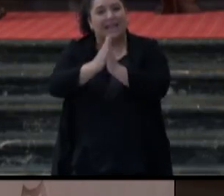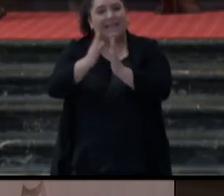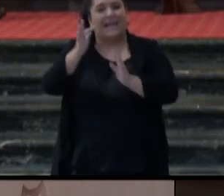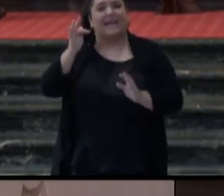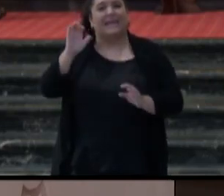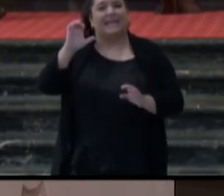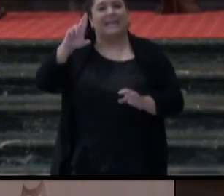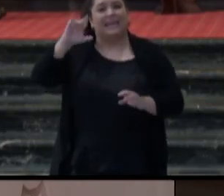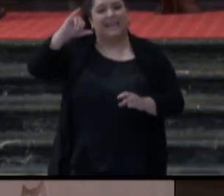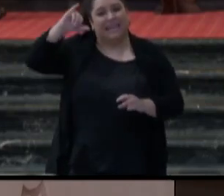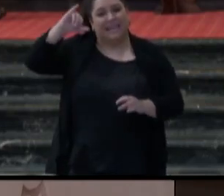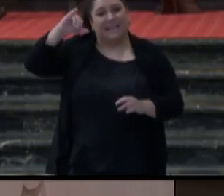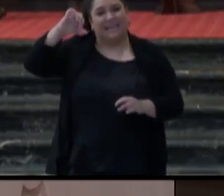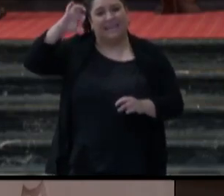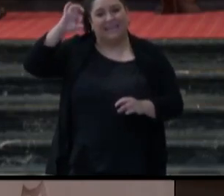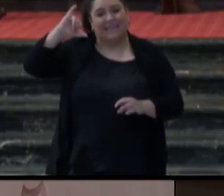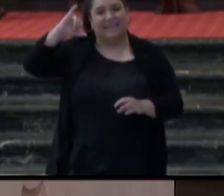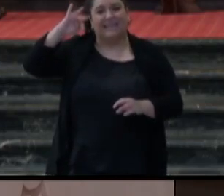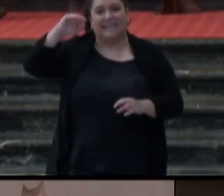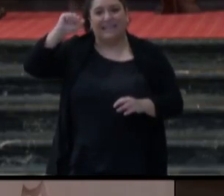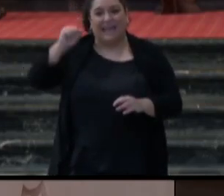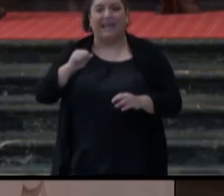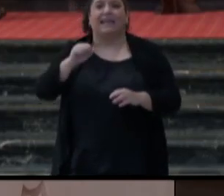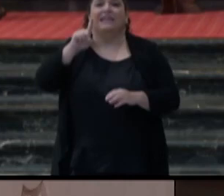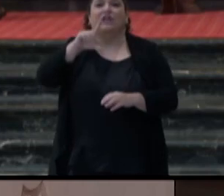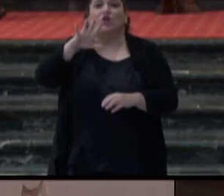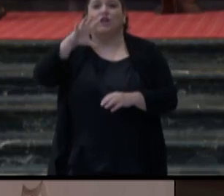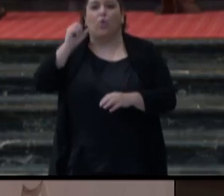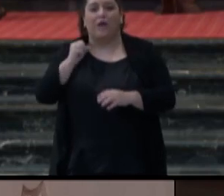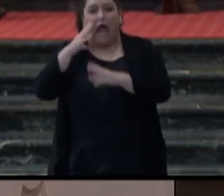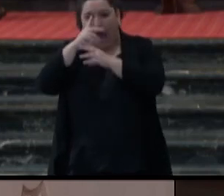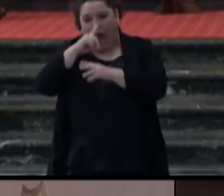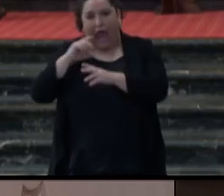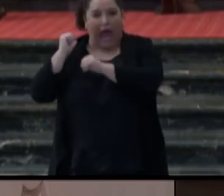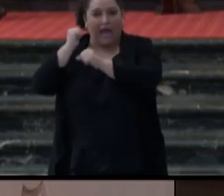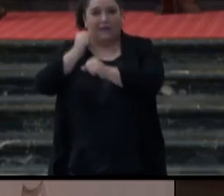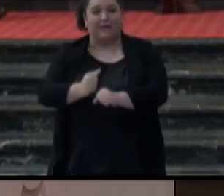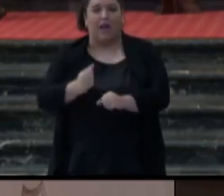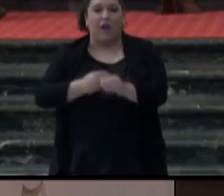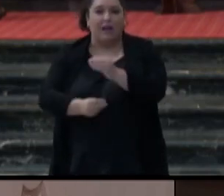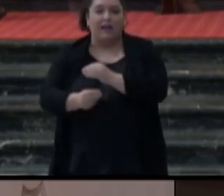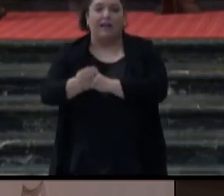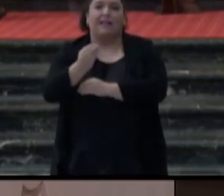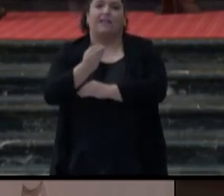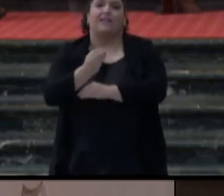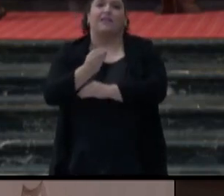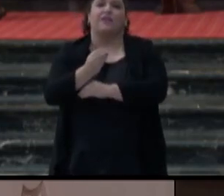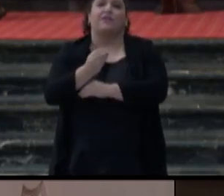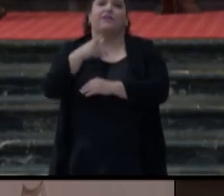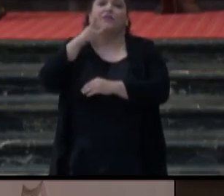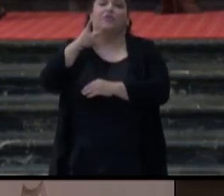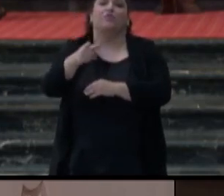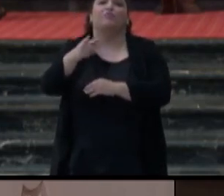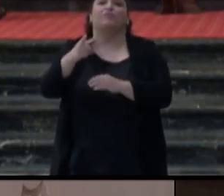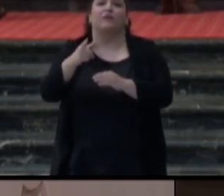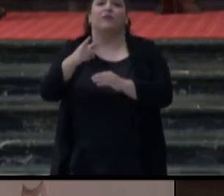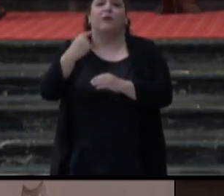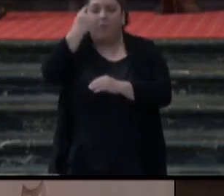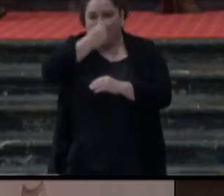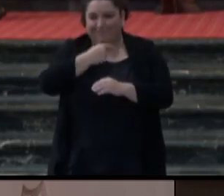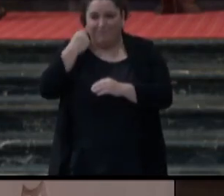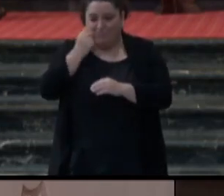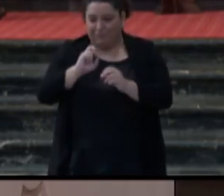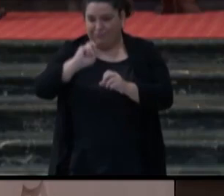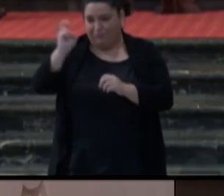Jesús en el 150 aniversario de su nacimiento y de su canonización Centenario etcétera